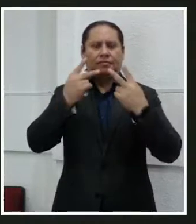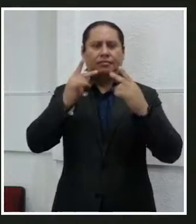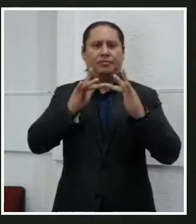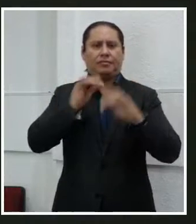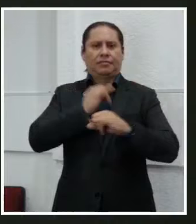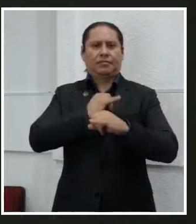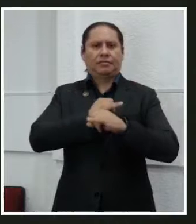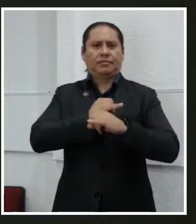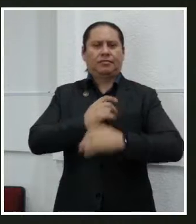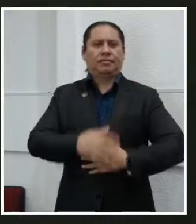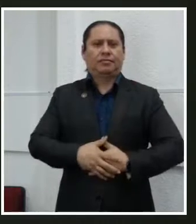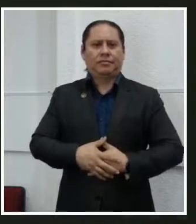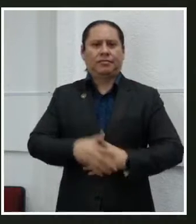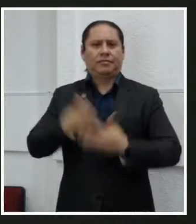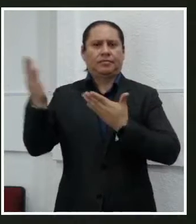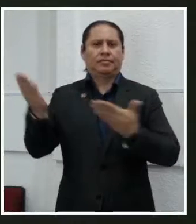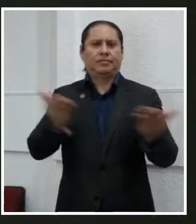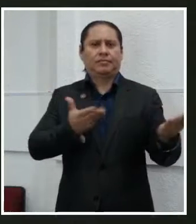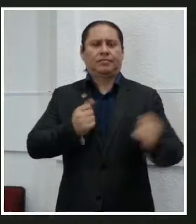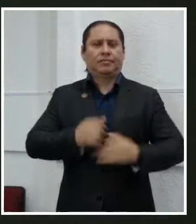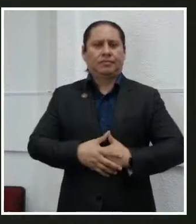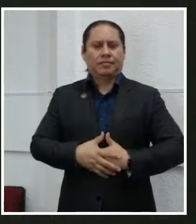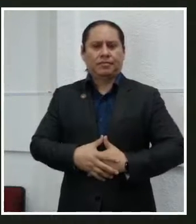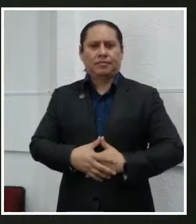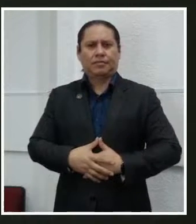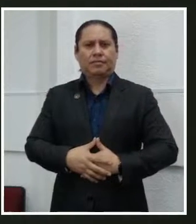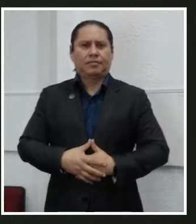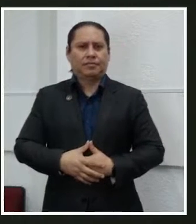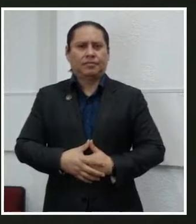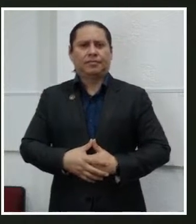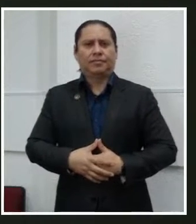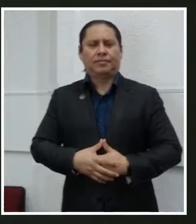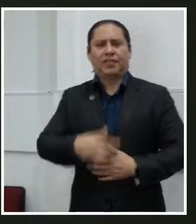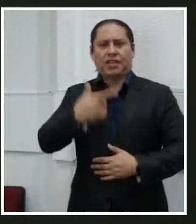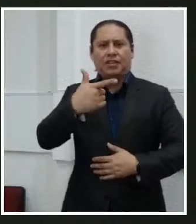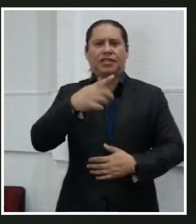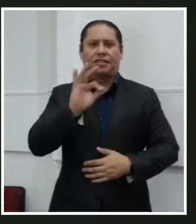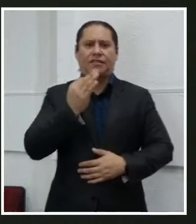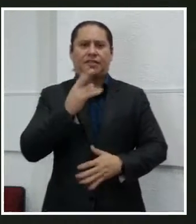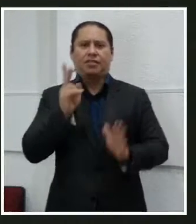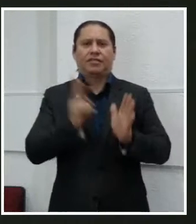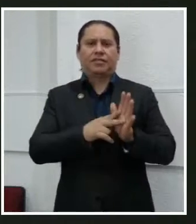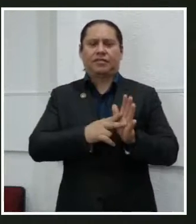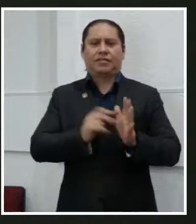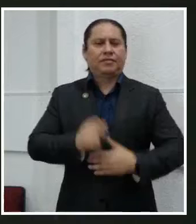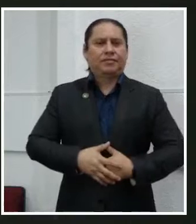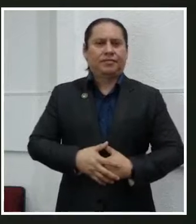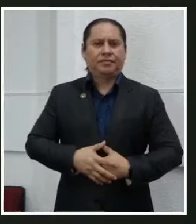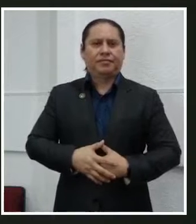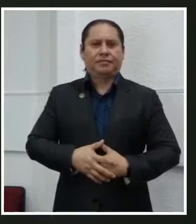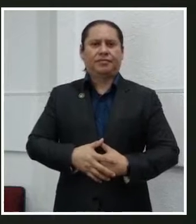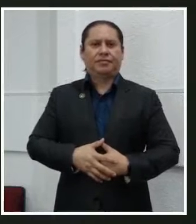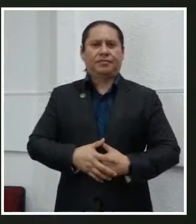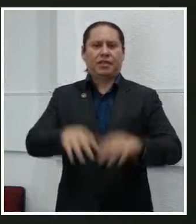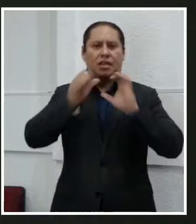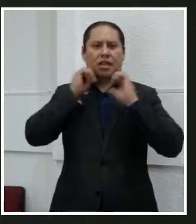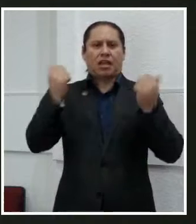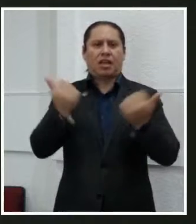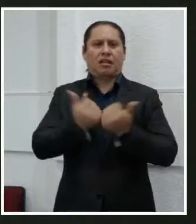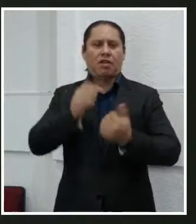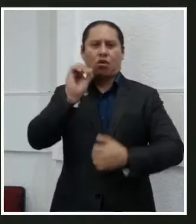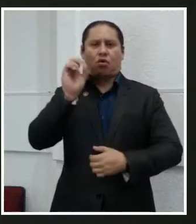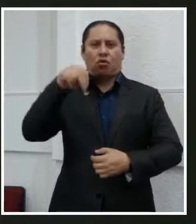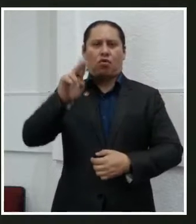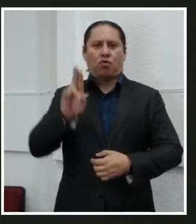plataformas digitales. Sean todos bienvenidos. El 7 de febrero del 2000, la Asamblea General de